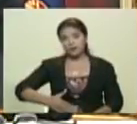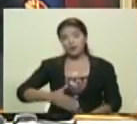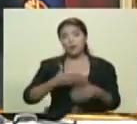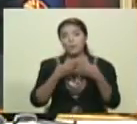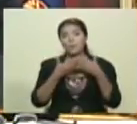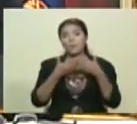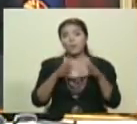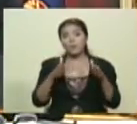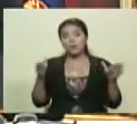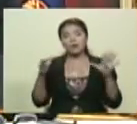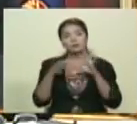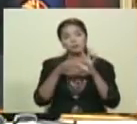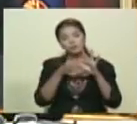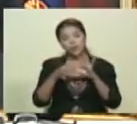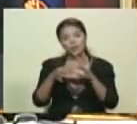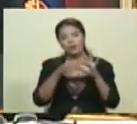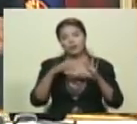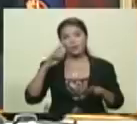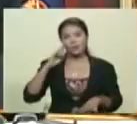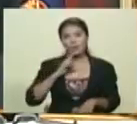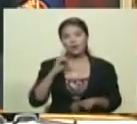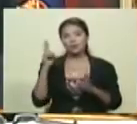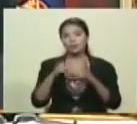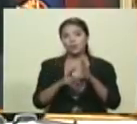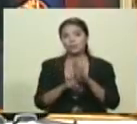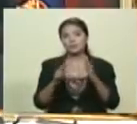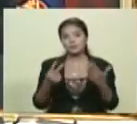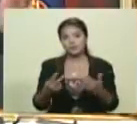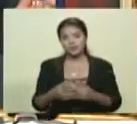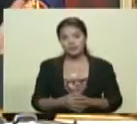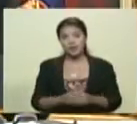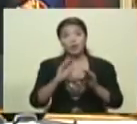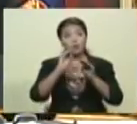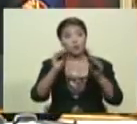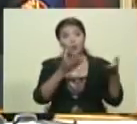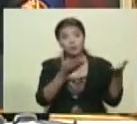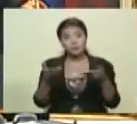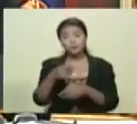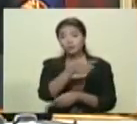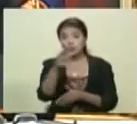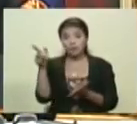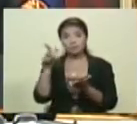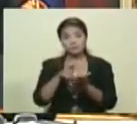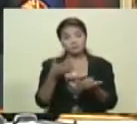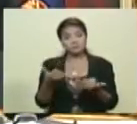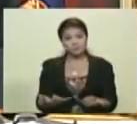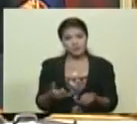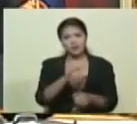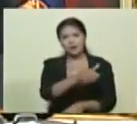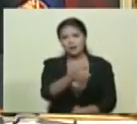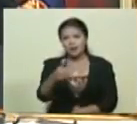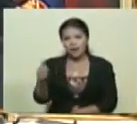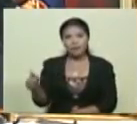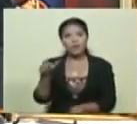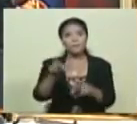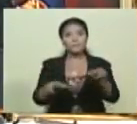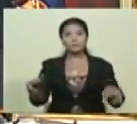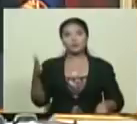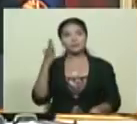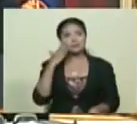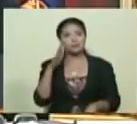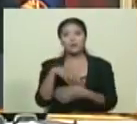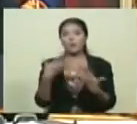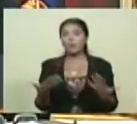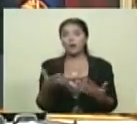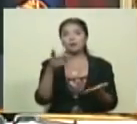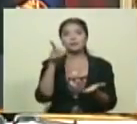populares. Soberanía Bolivariana 2017. Los invito a todos a incorporarse para que cada ciudadano sepa cuál es su puesto de